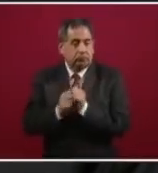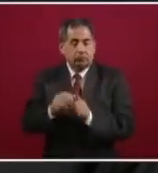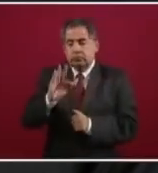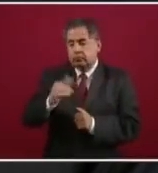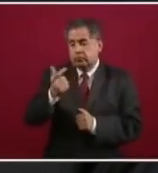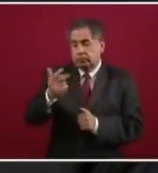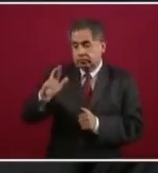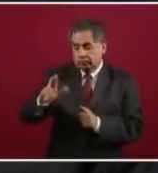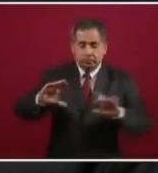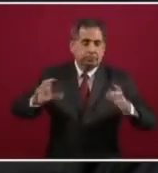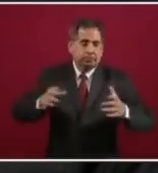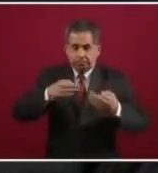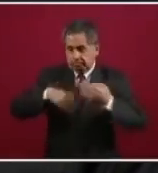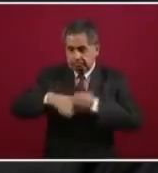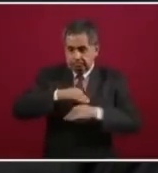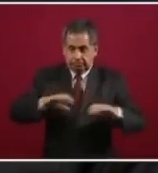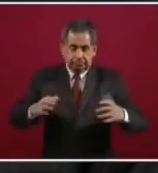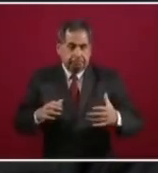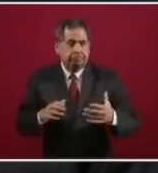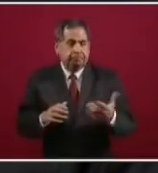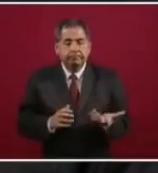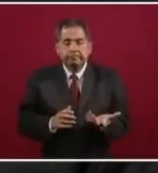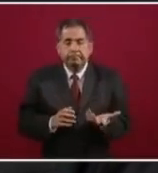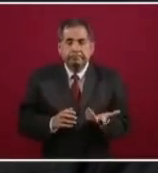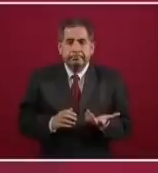General. Y